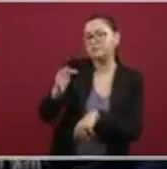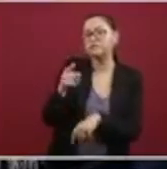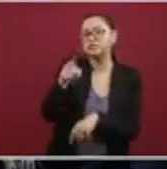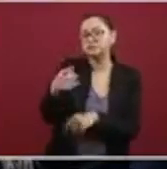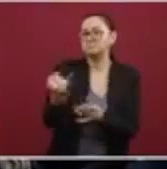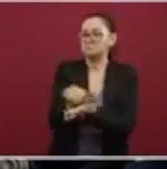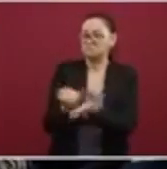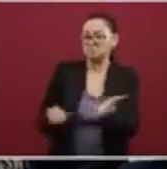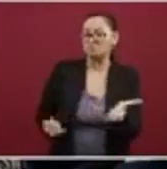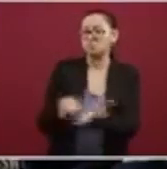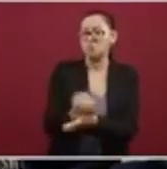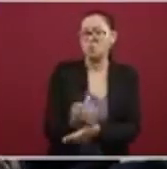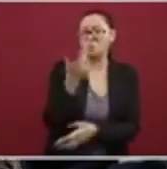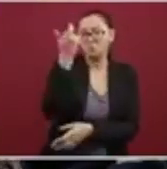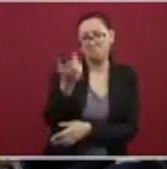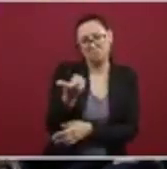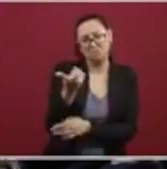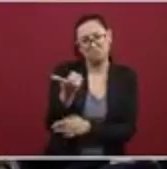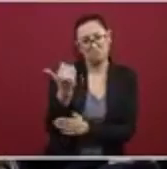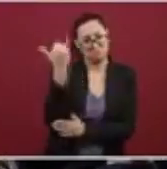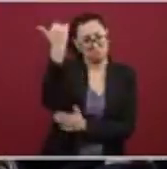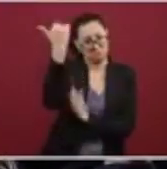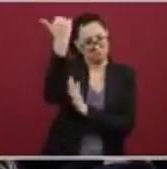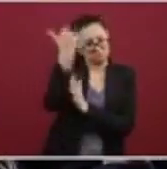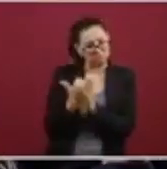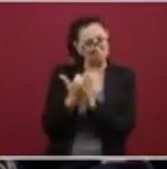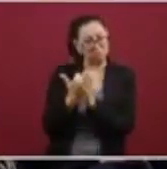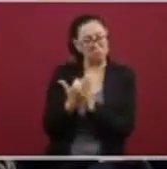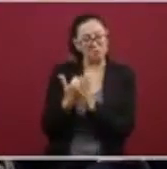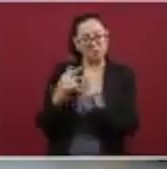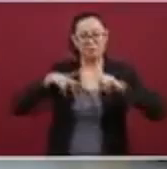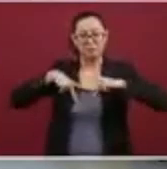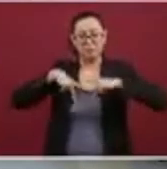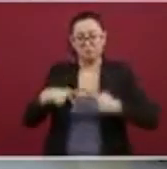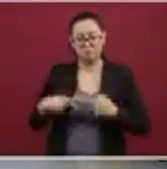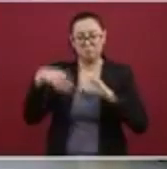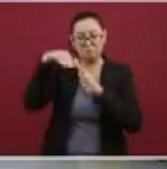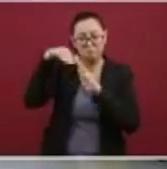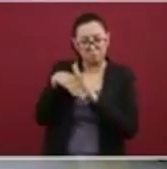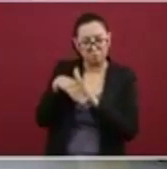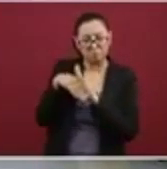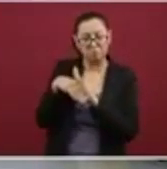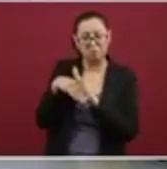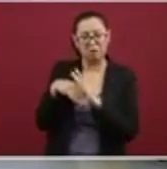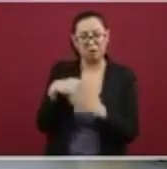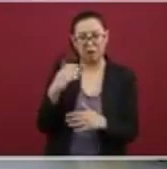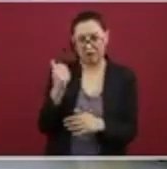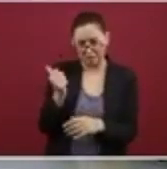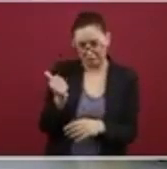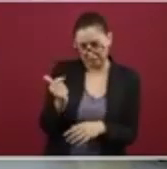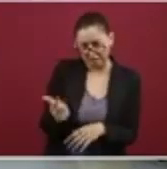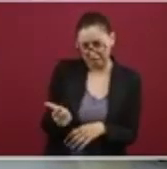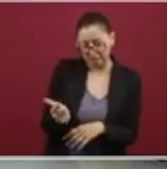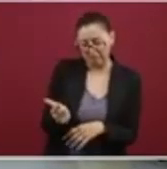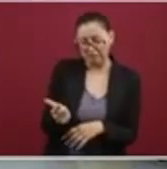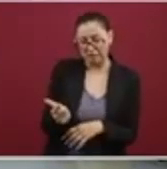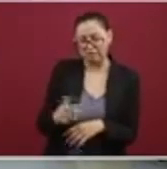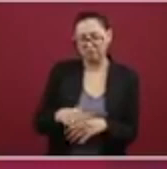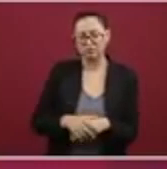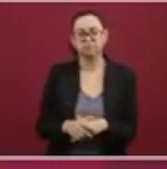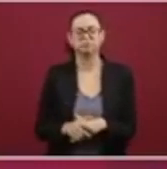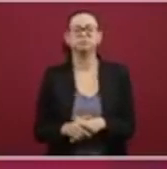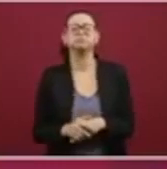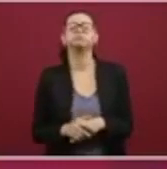decisión que usted tomó? ¿Cómo? ¿Ya se le atribuye a esta decisión que usted tomó una ligera baja en el valor del peso? ¿Por qué